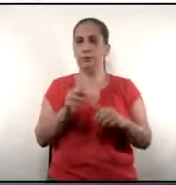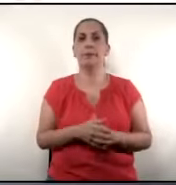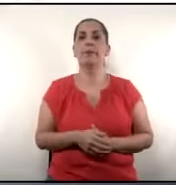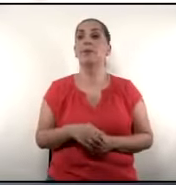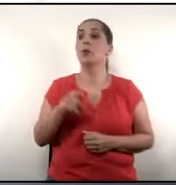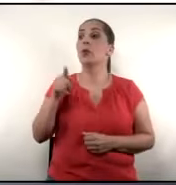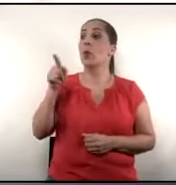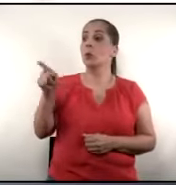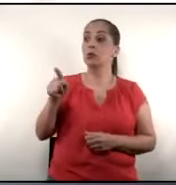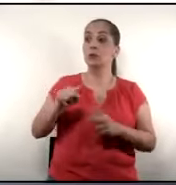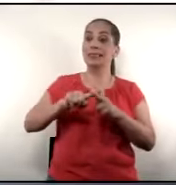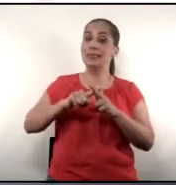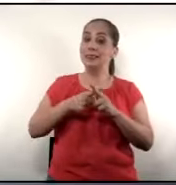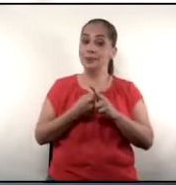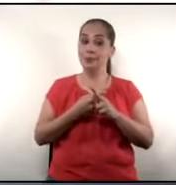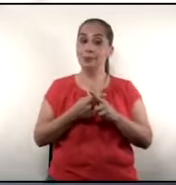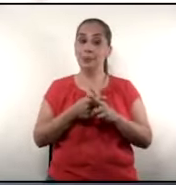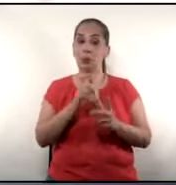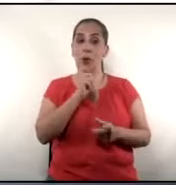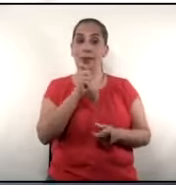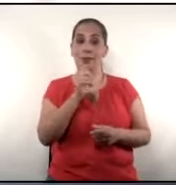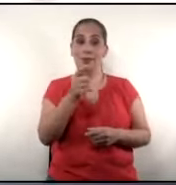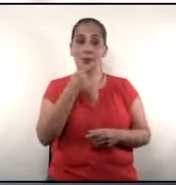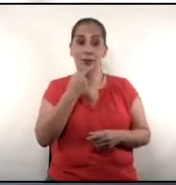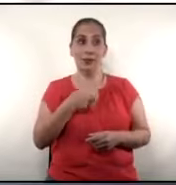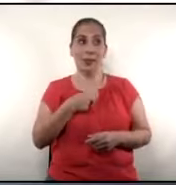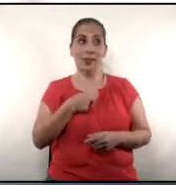la entrevista preguntándome si Eli o Eliezer.